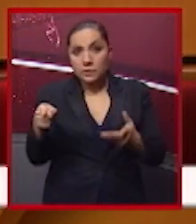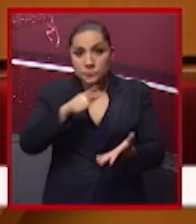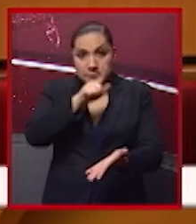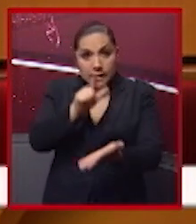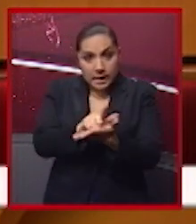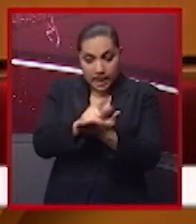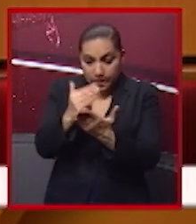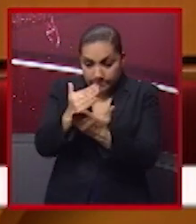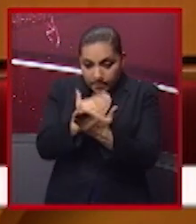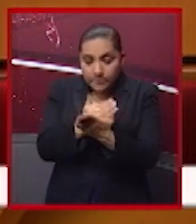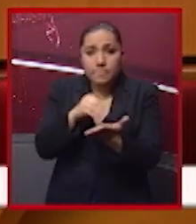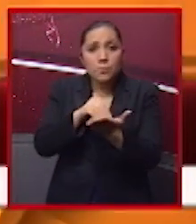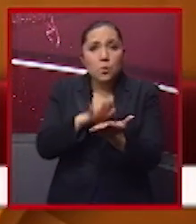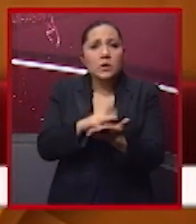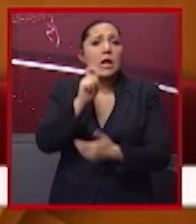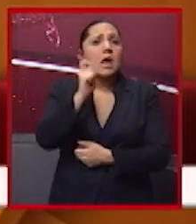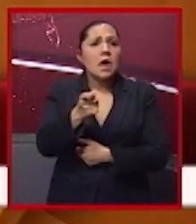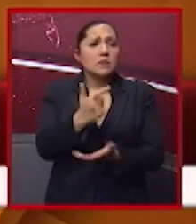no graves.